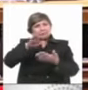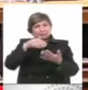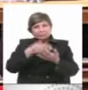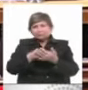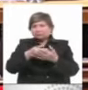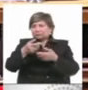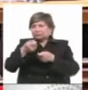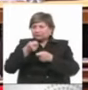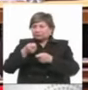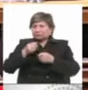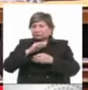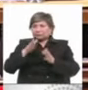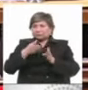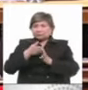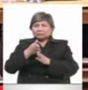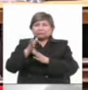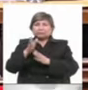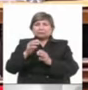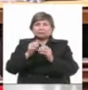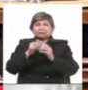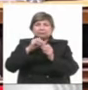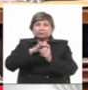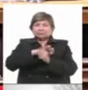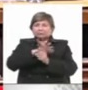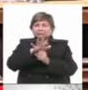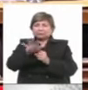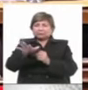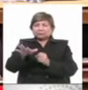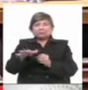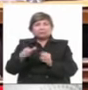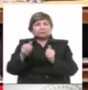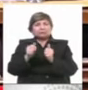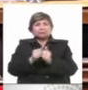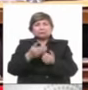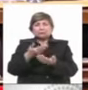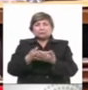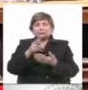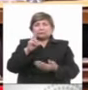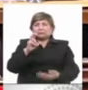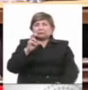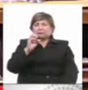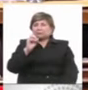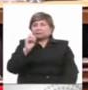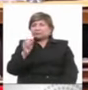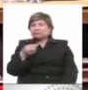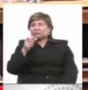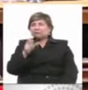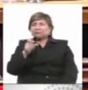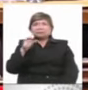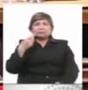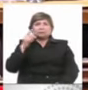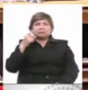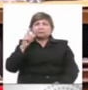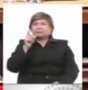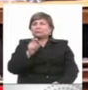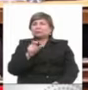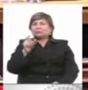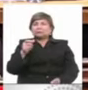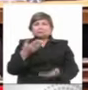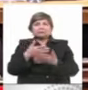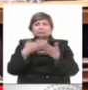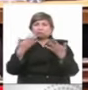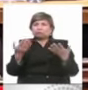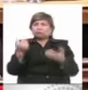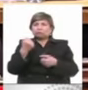jalar para el mismo lado, en medio de una pandemia que ha llevado a más de 200.000 peruanos, que ha hecho que millones de peruanos se queden sin